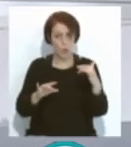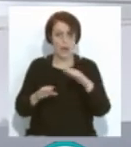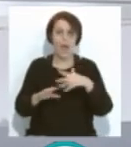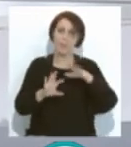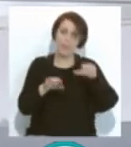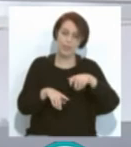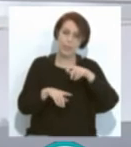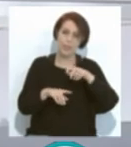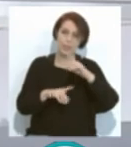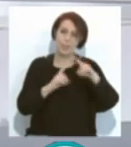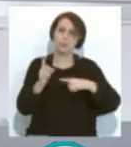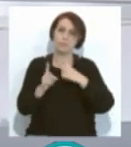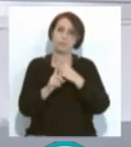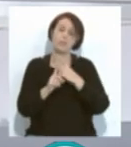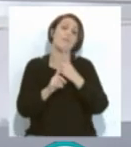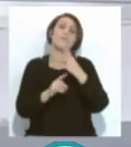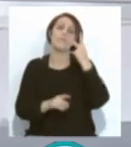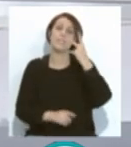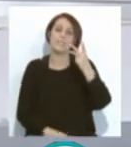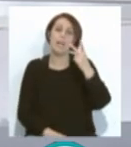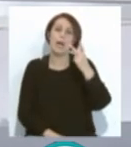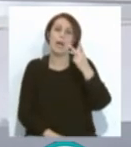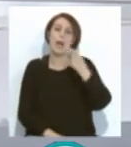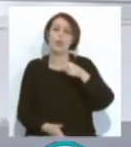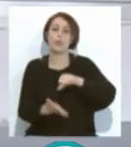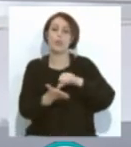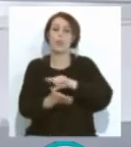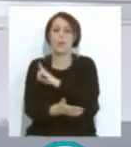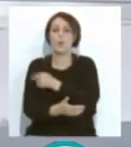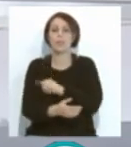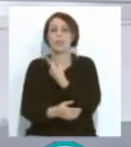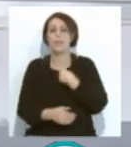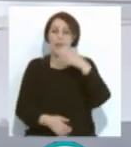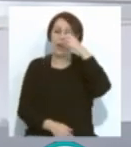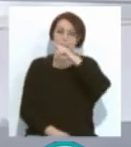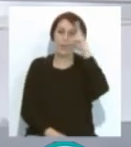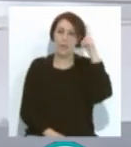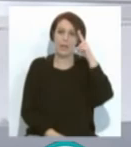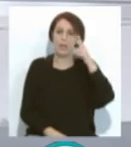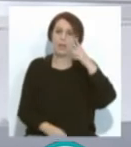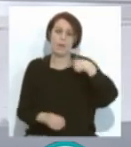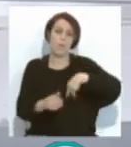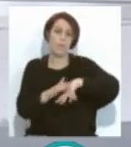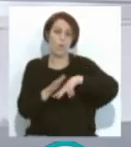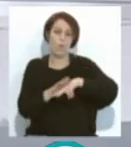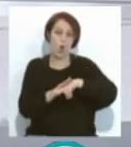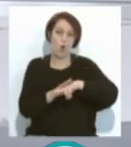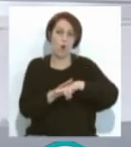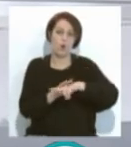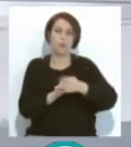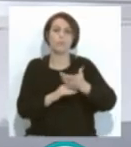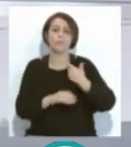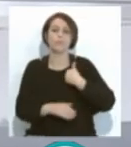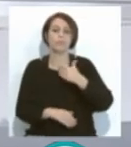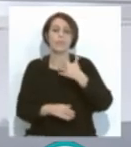Cádiz en su visita a la Ciudad Deportiva de Real Madrid, Club de Fútbol, que se va a disputar ese